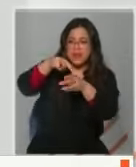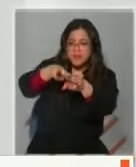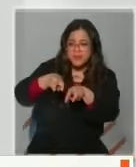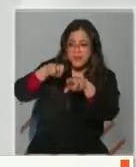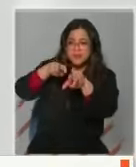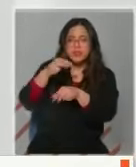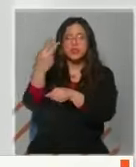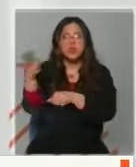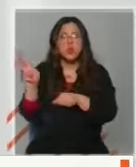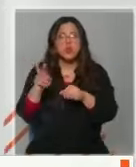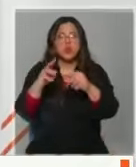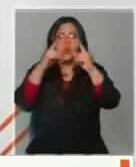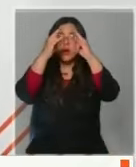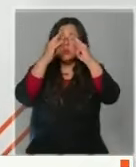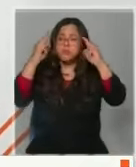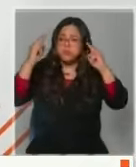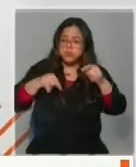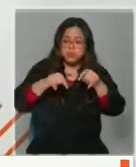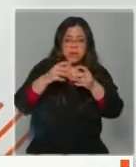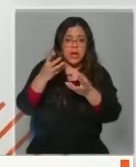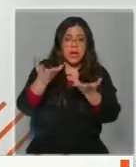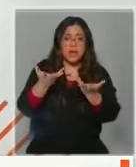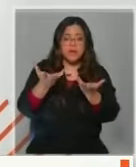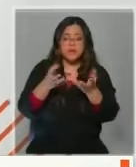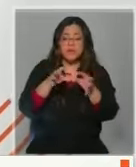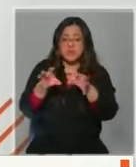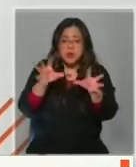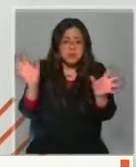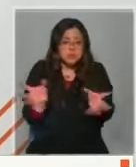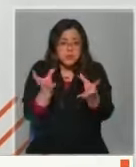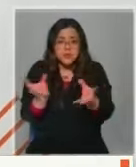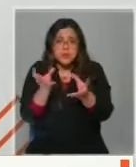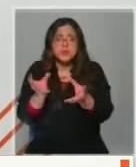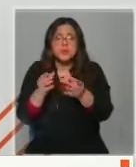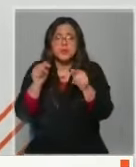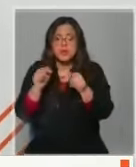invernaderos que podrían ser historia, como estos que ya están bajo el agua.